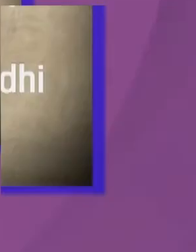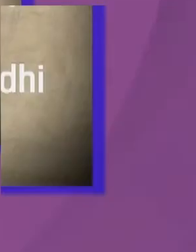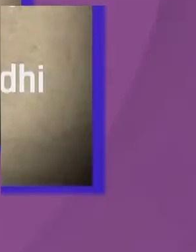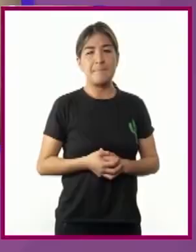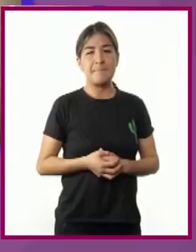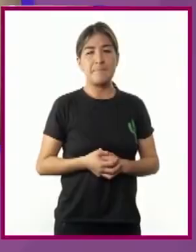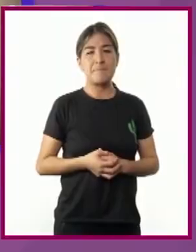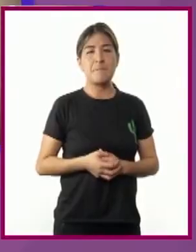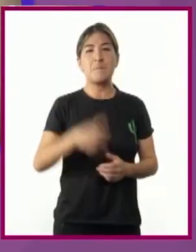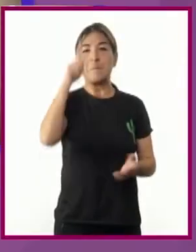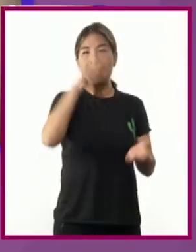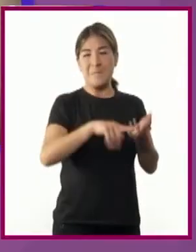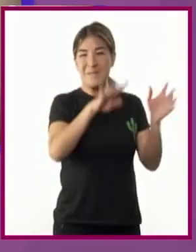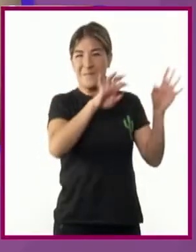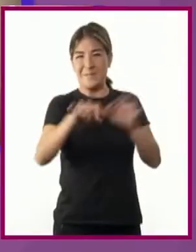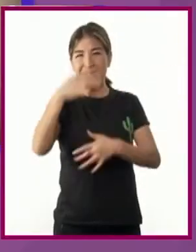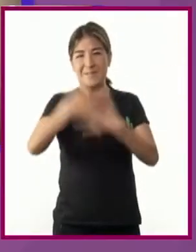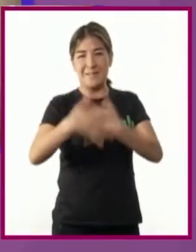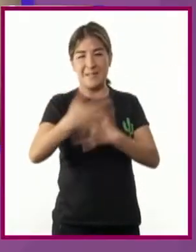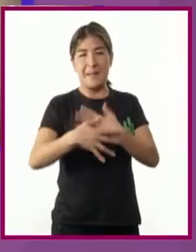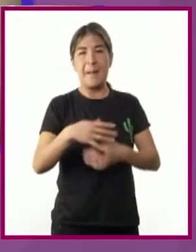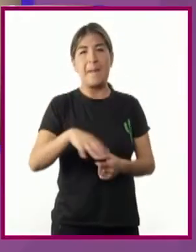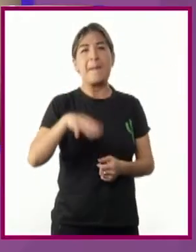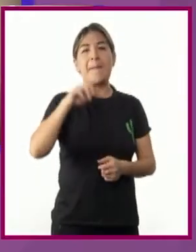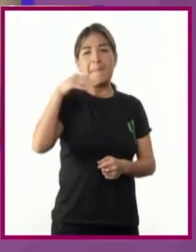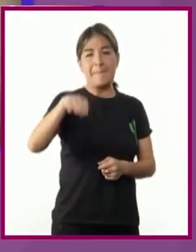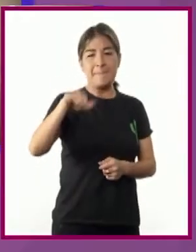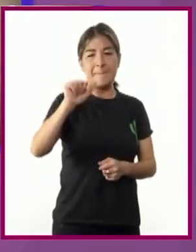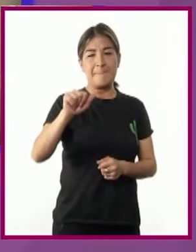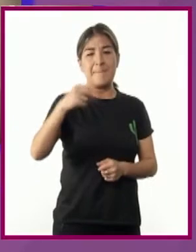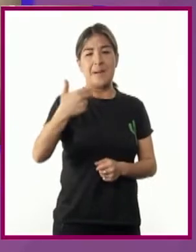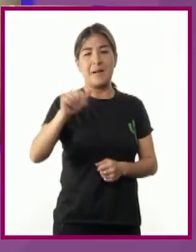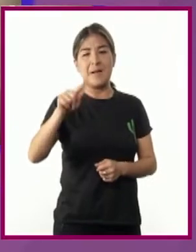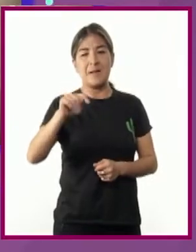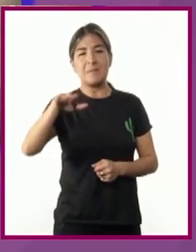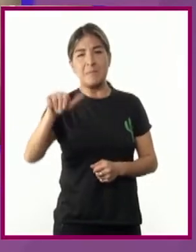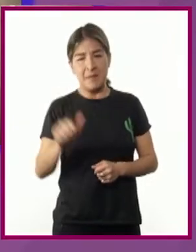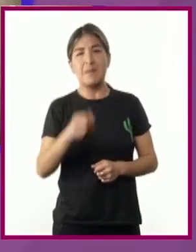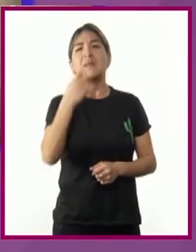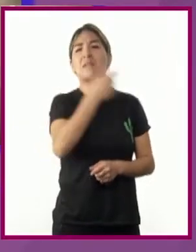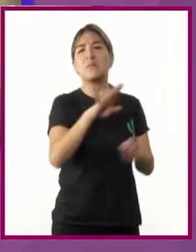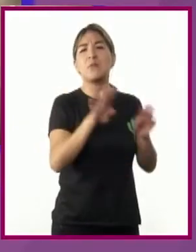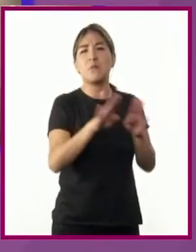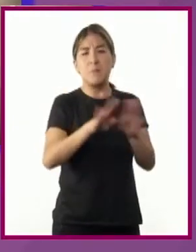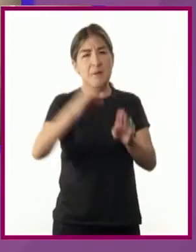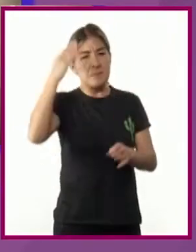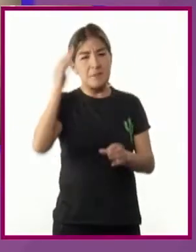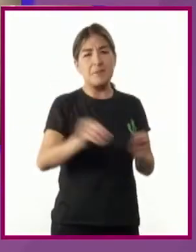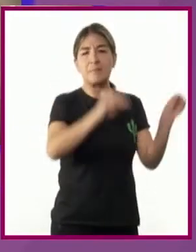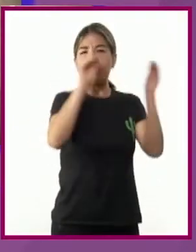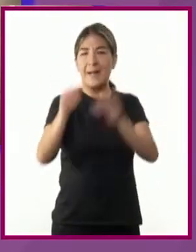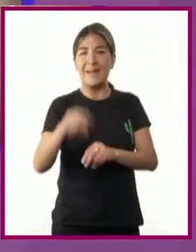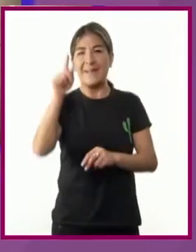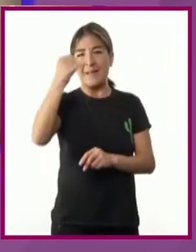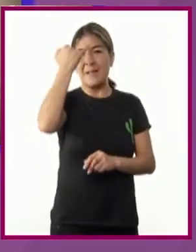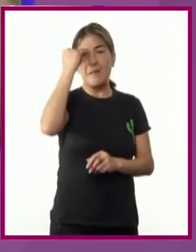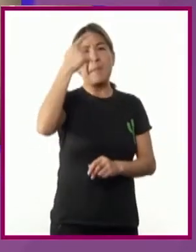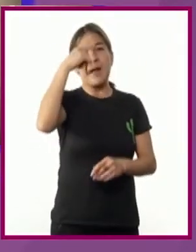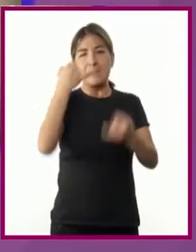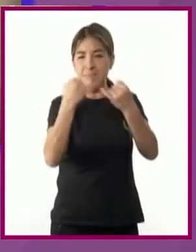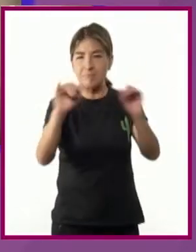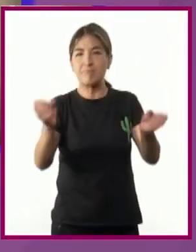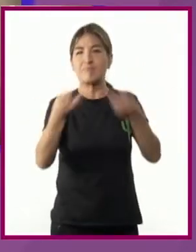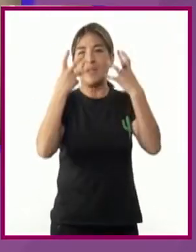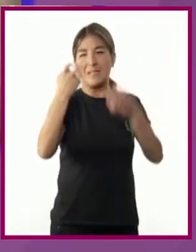En 1915, Mahatma Gandhi regresó a la India desde Sudáfrica, con el objetivo de liderar el movimiento de independencia de su país